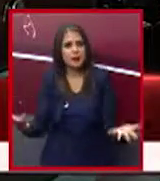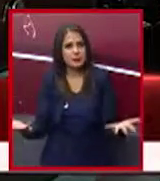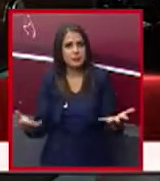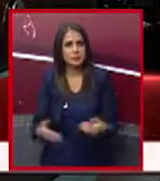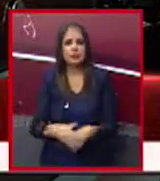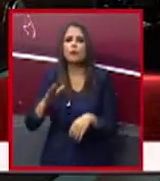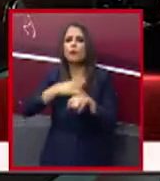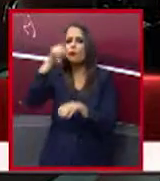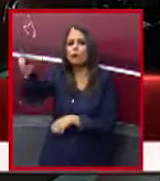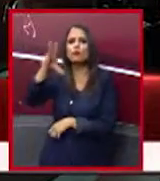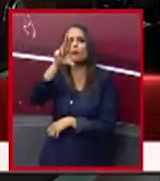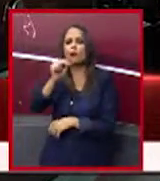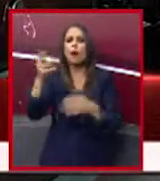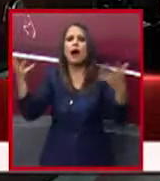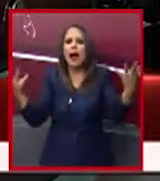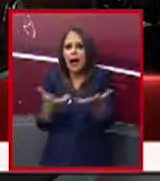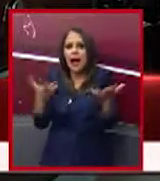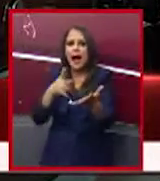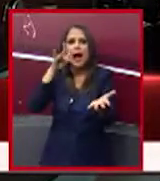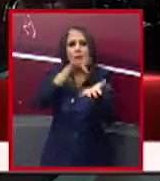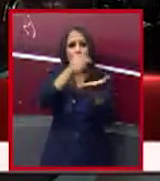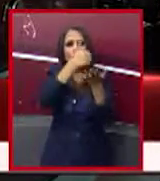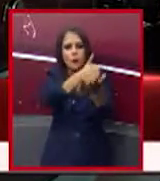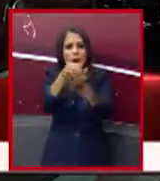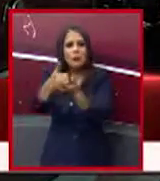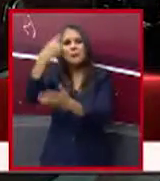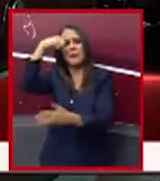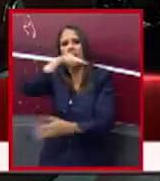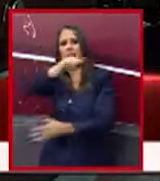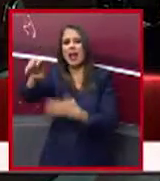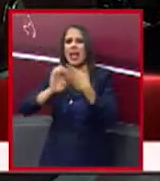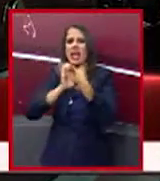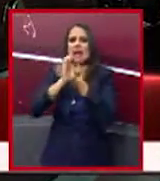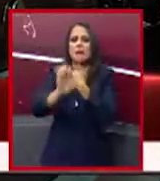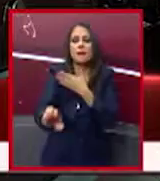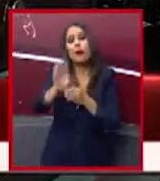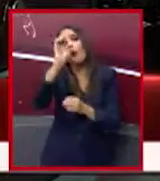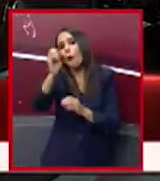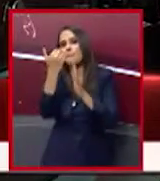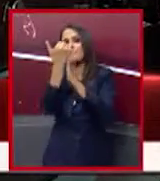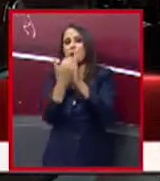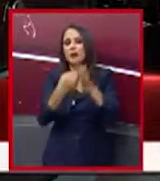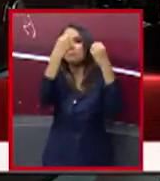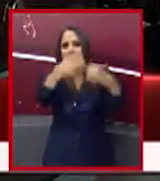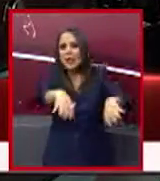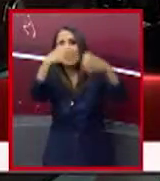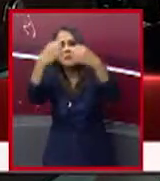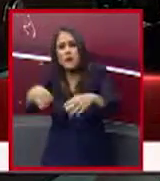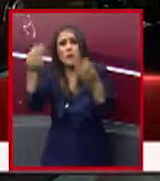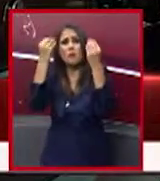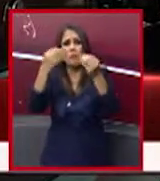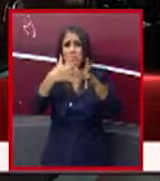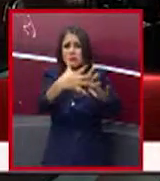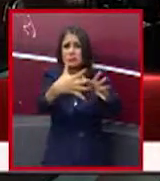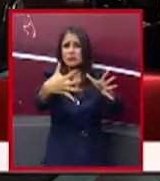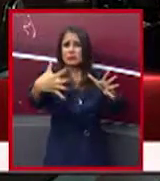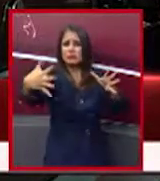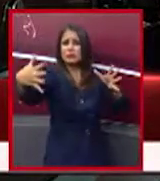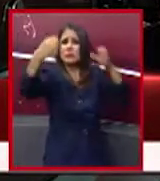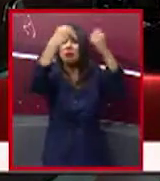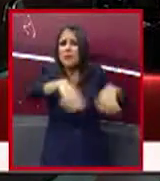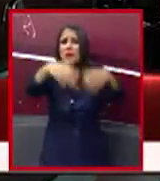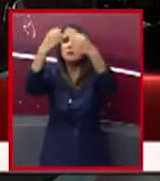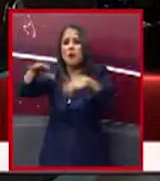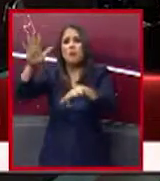extras a las que existían para evitar o disminuir estas pérdidas de miles de toneladas de